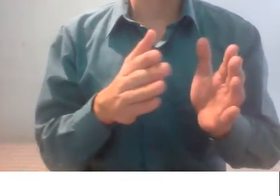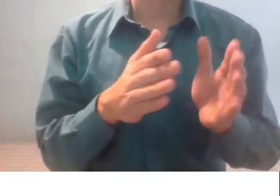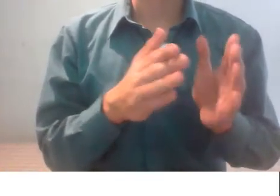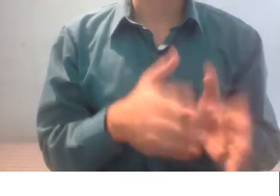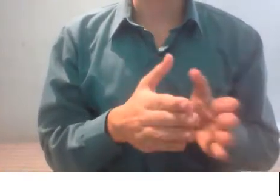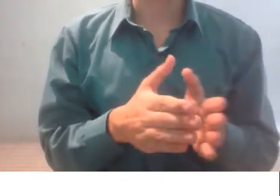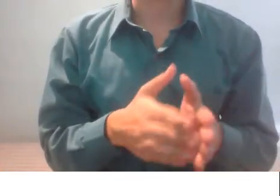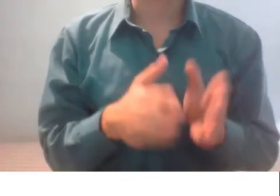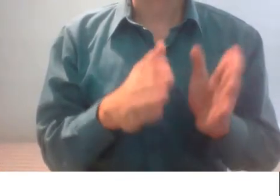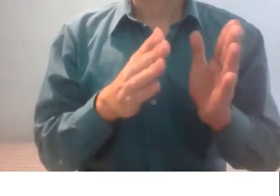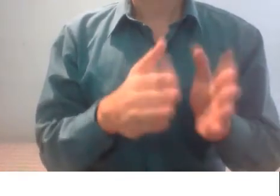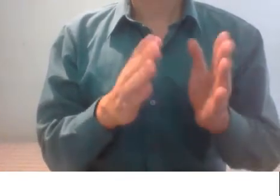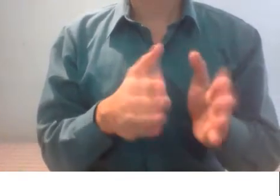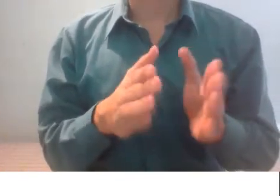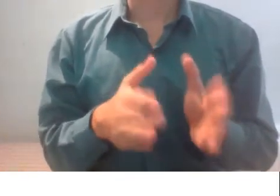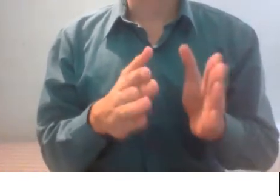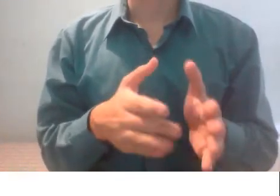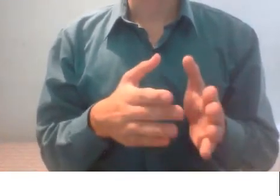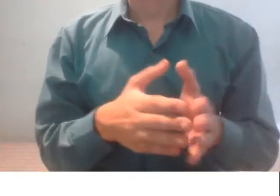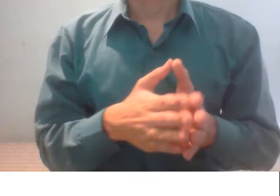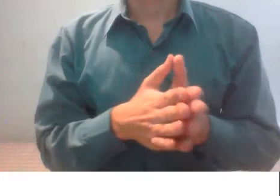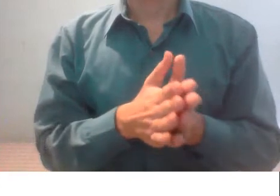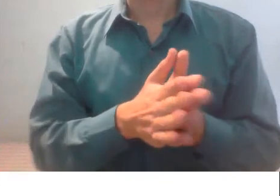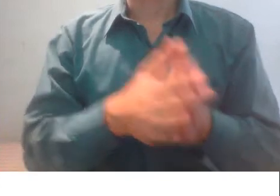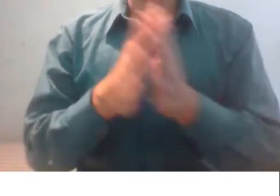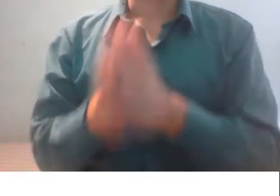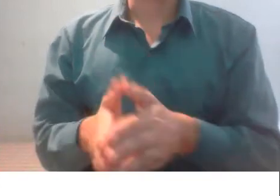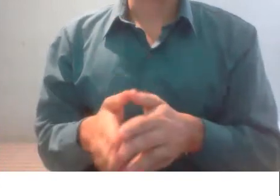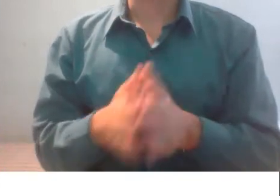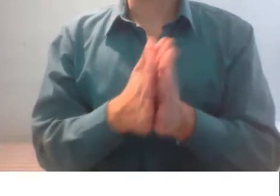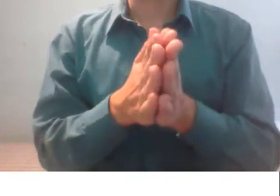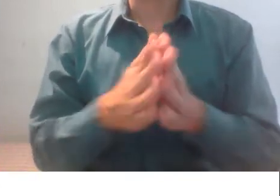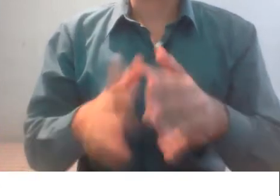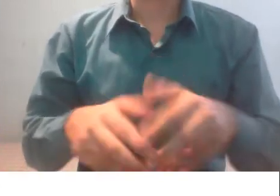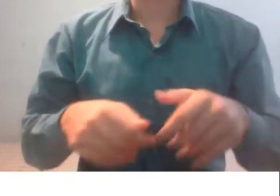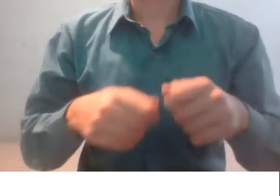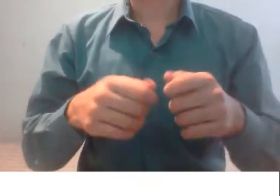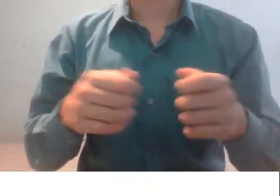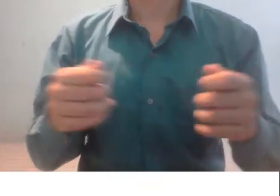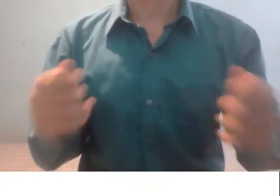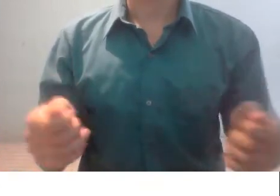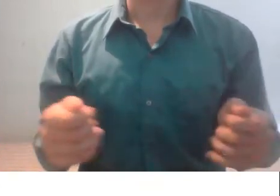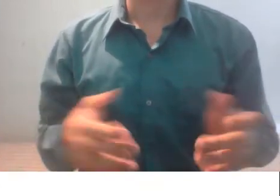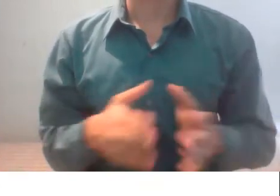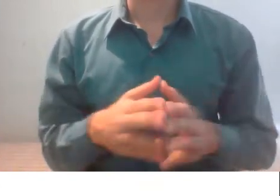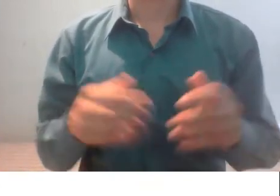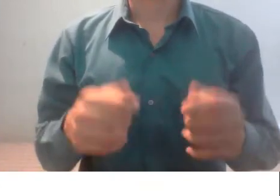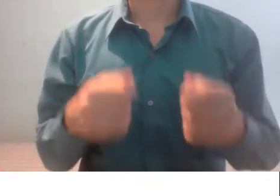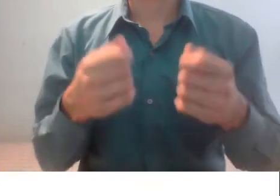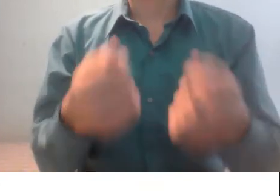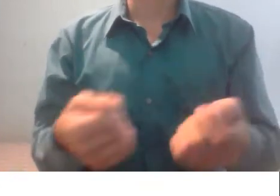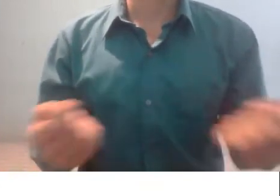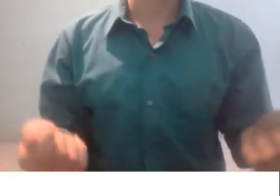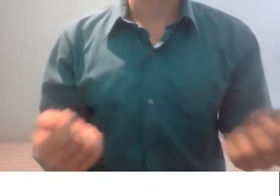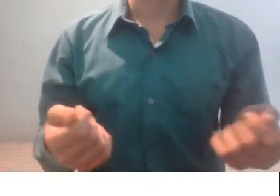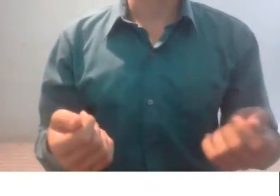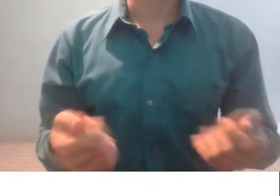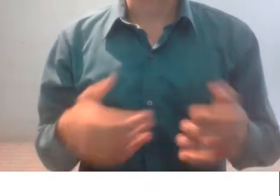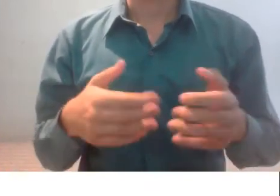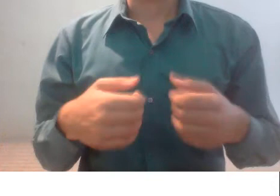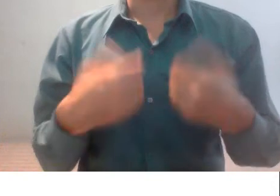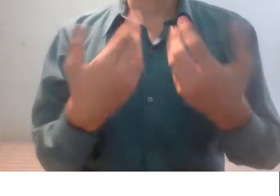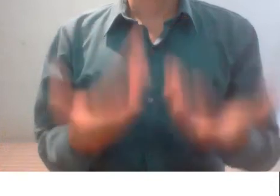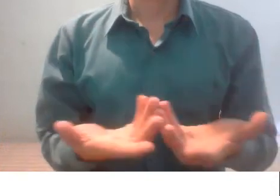se han visto más afectados, no solamente aerolíneas de nuestro país, prácticamente aerolíneas en todo el mundo, porque no hay consumo de sus